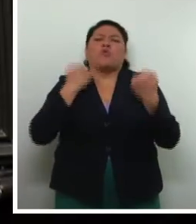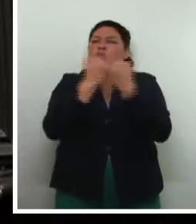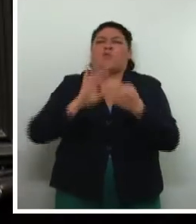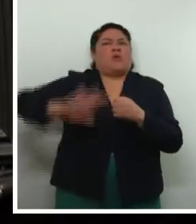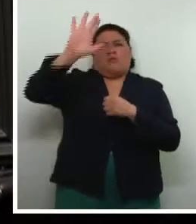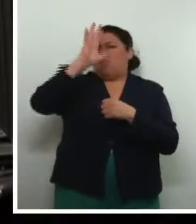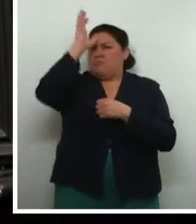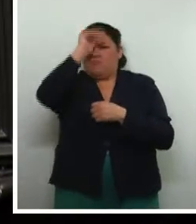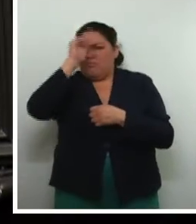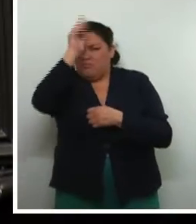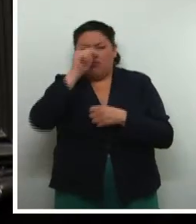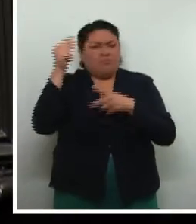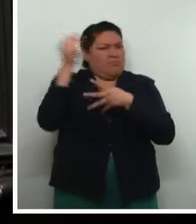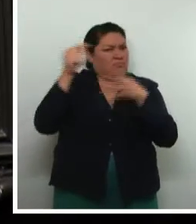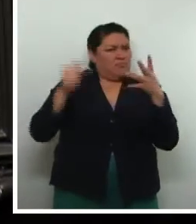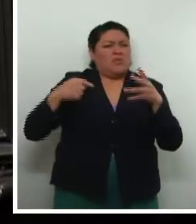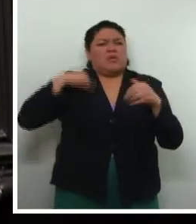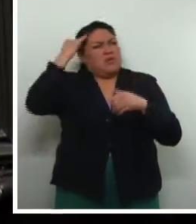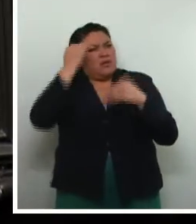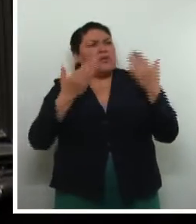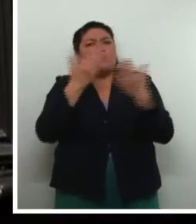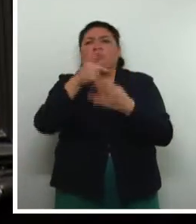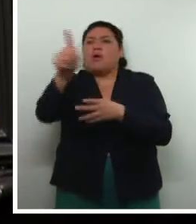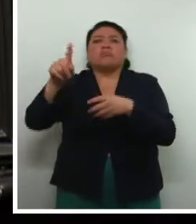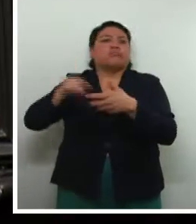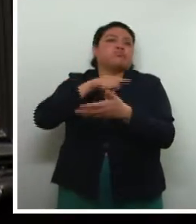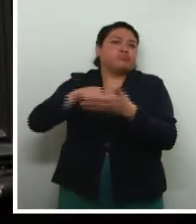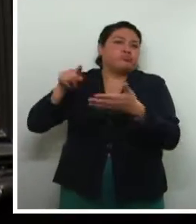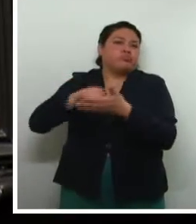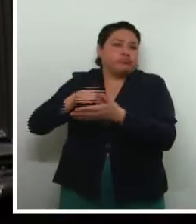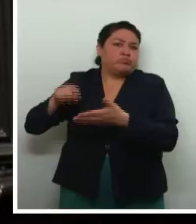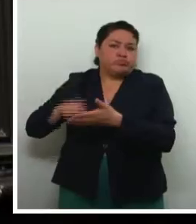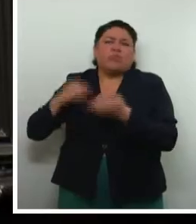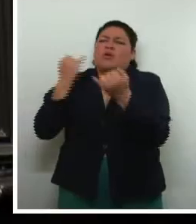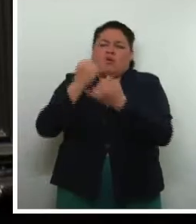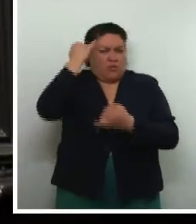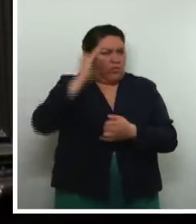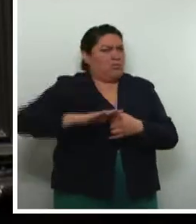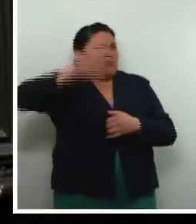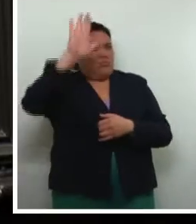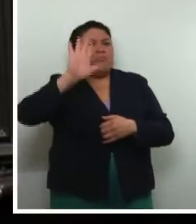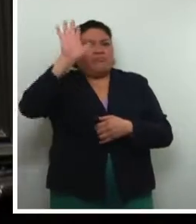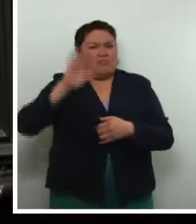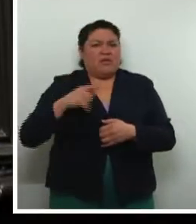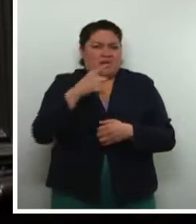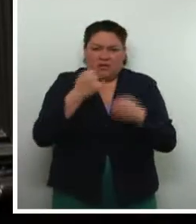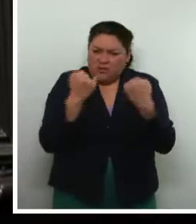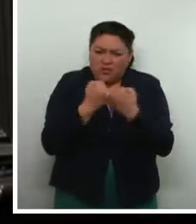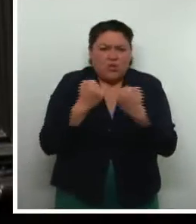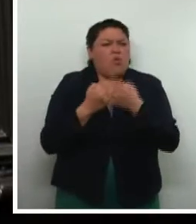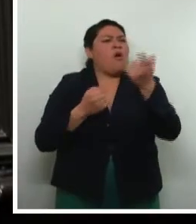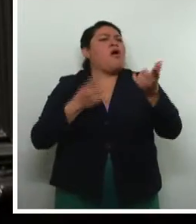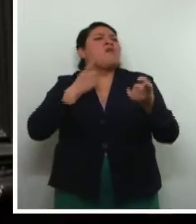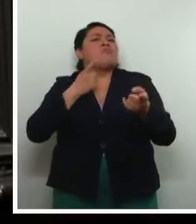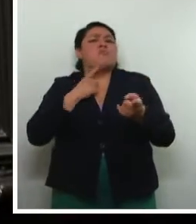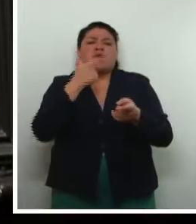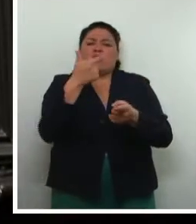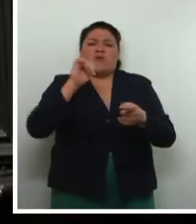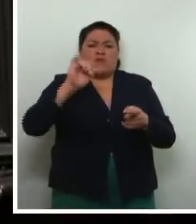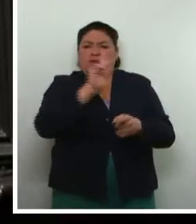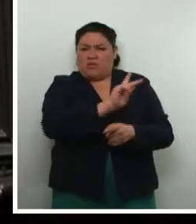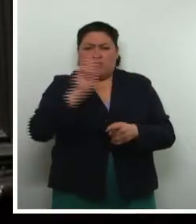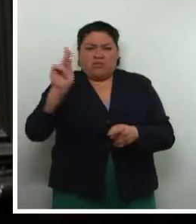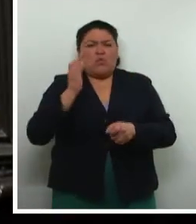que presentaron reservas aquí y que no pasaron ni a discusión como las del diputado Gil. Yo